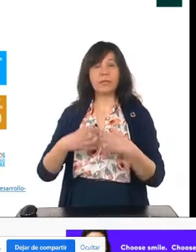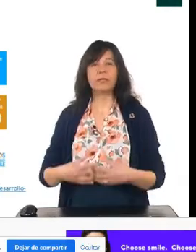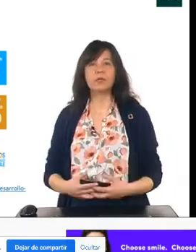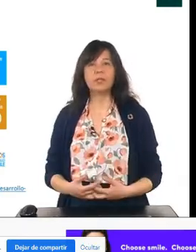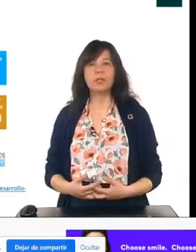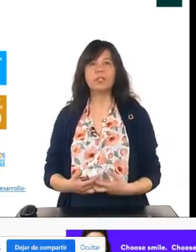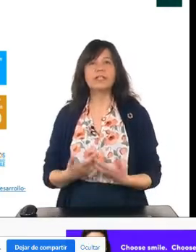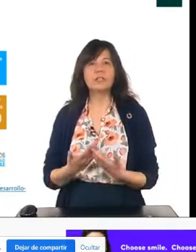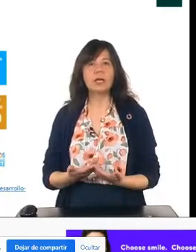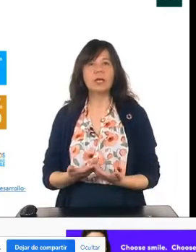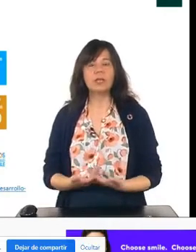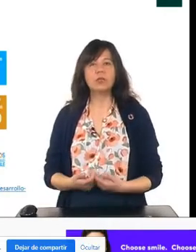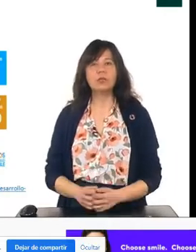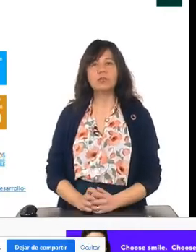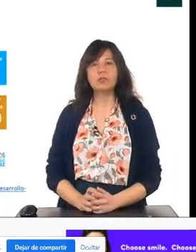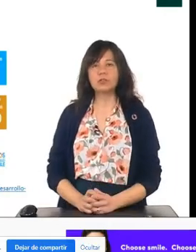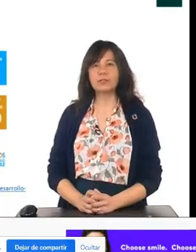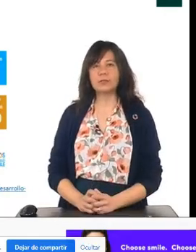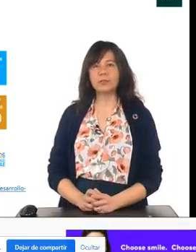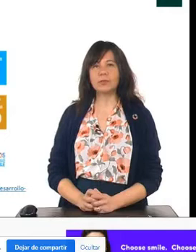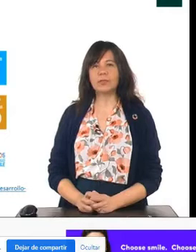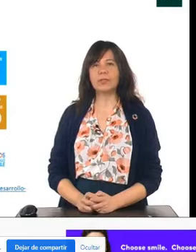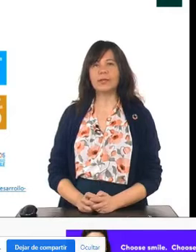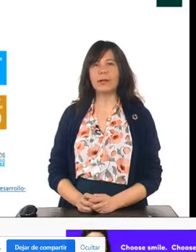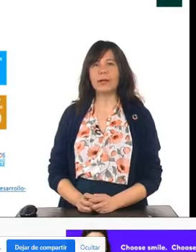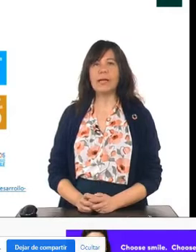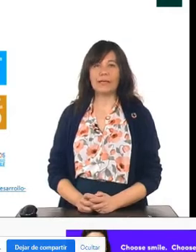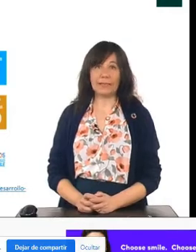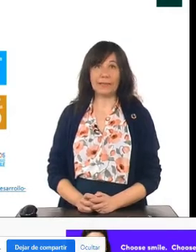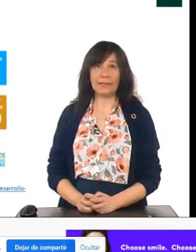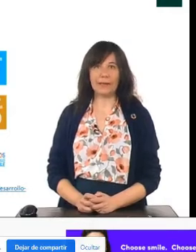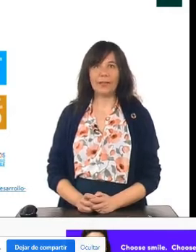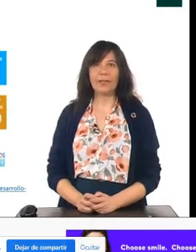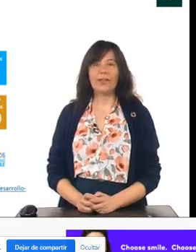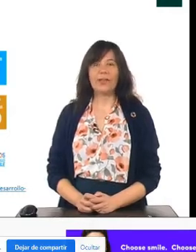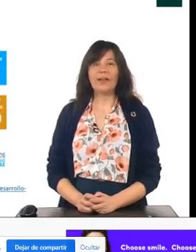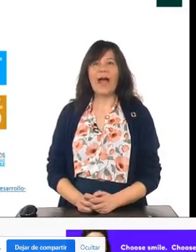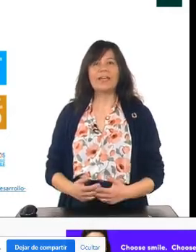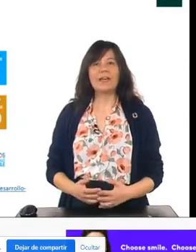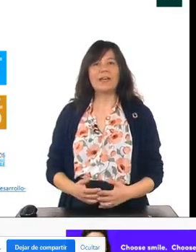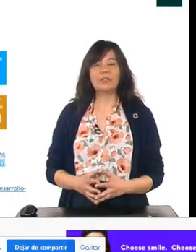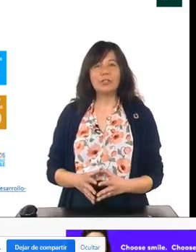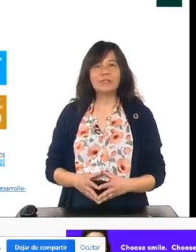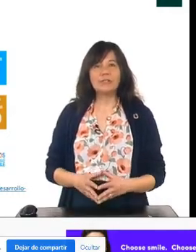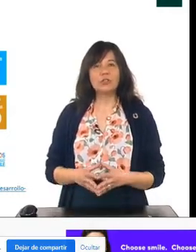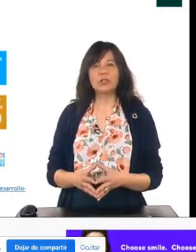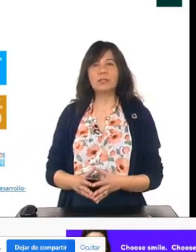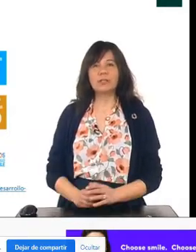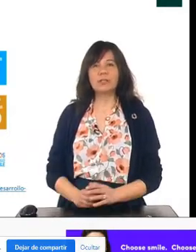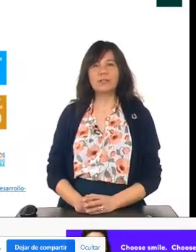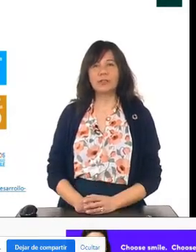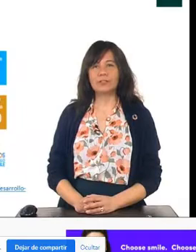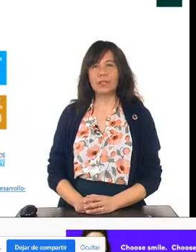poder trabajar con ellos, sino también introducirlos en nuestras asignaturas de una manera crítica. Hay cuestiones de los